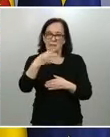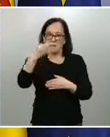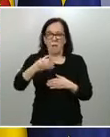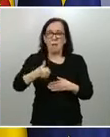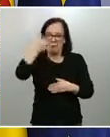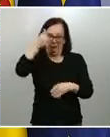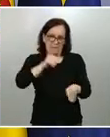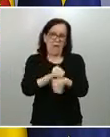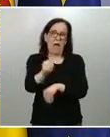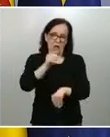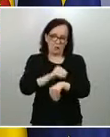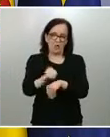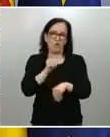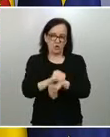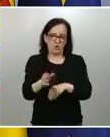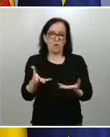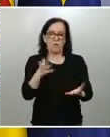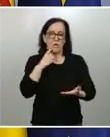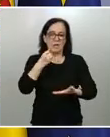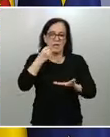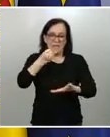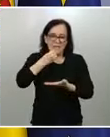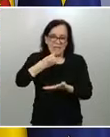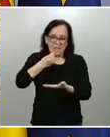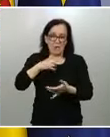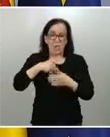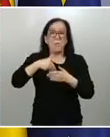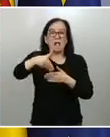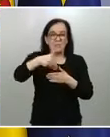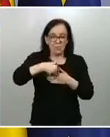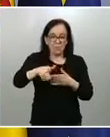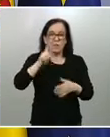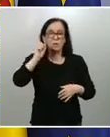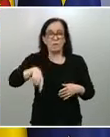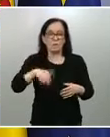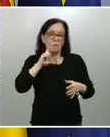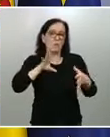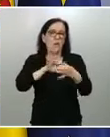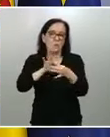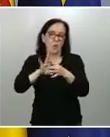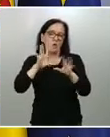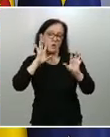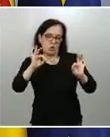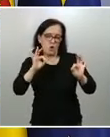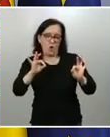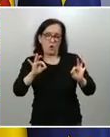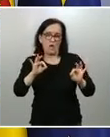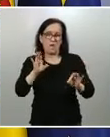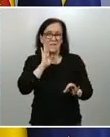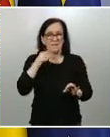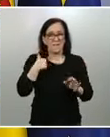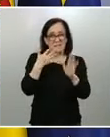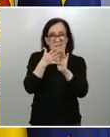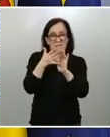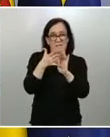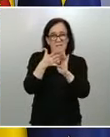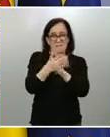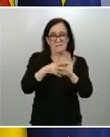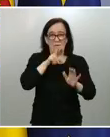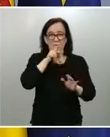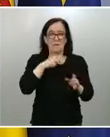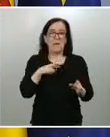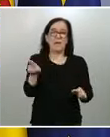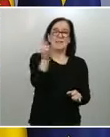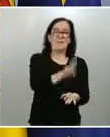de tesorería para el futuro y también muy vinculado es lógicamente a lo que antes hablaba de recuperar la actividad